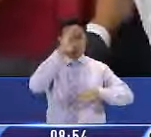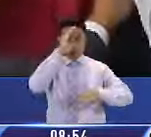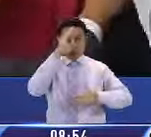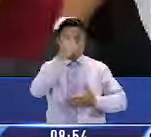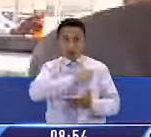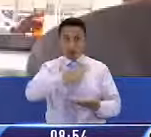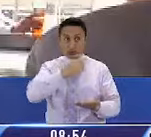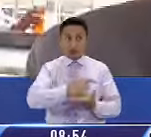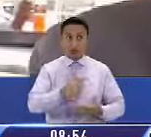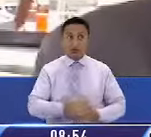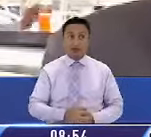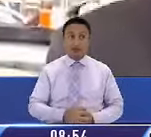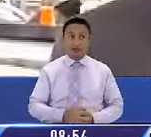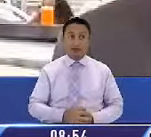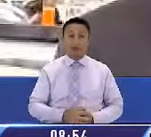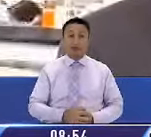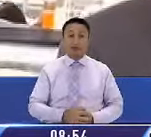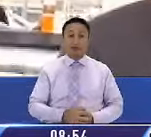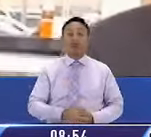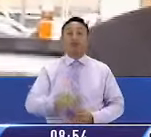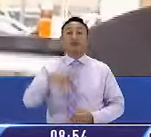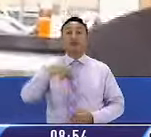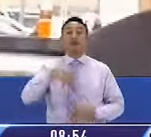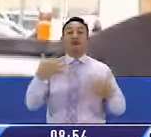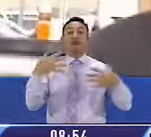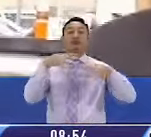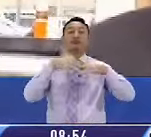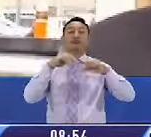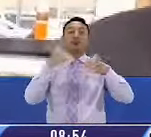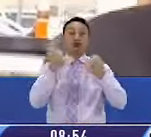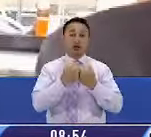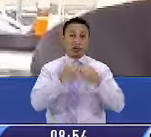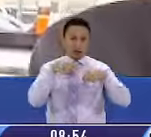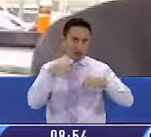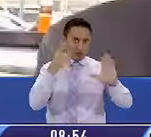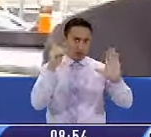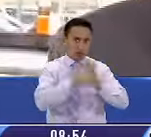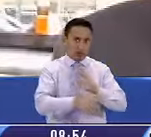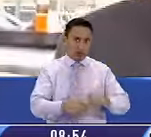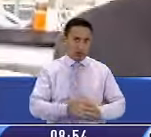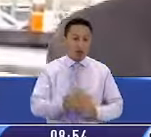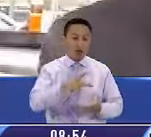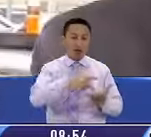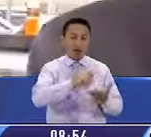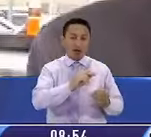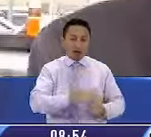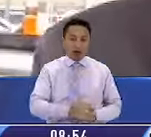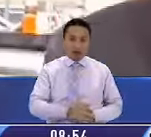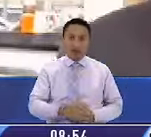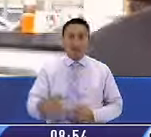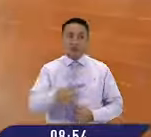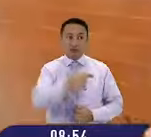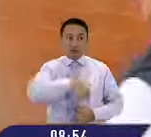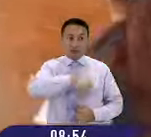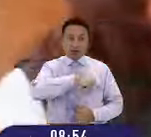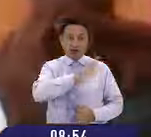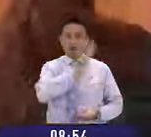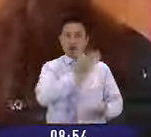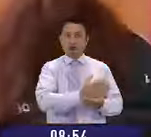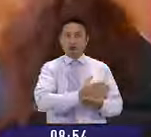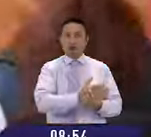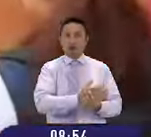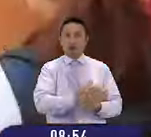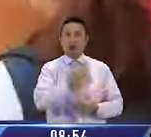Guayas, también a los canales oficiales que se encuentran en las redes sociales y de esta forma no permitir ni tolerar estos abusos. Los sellos